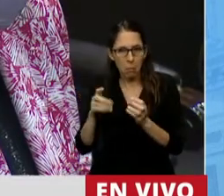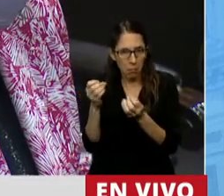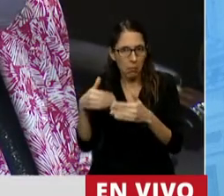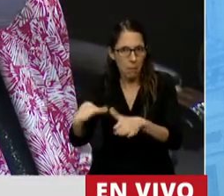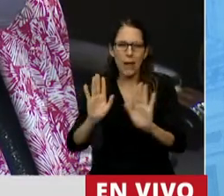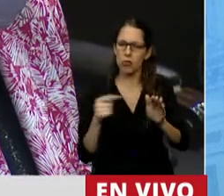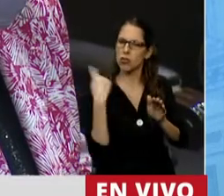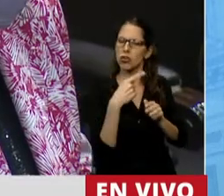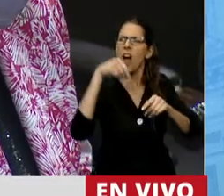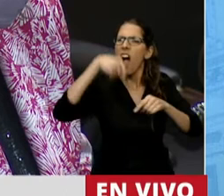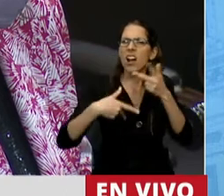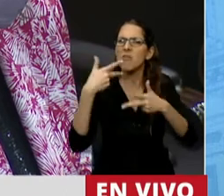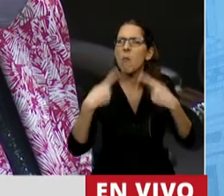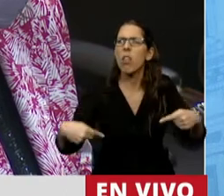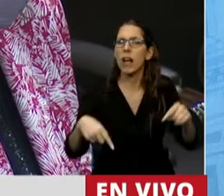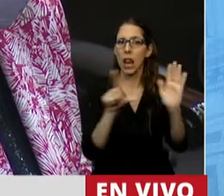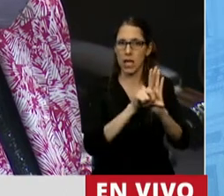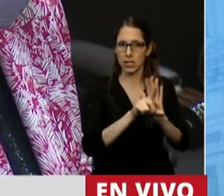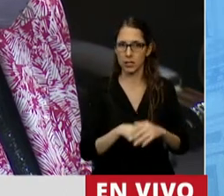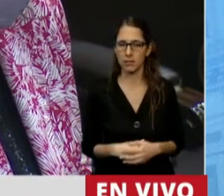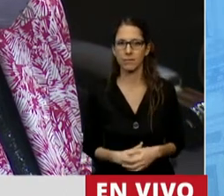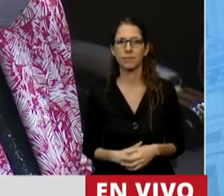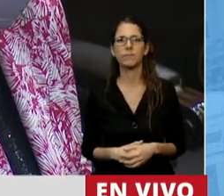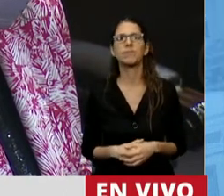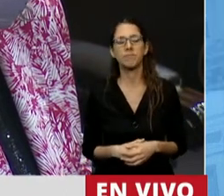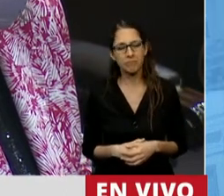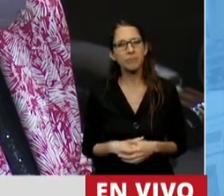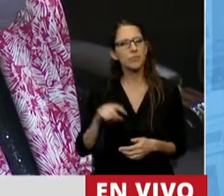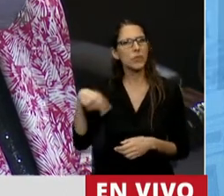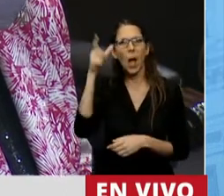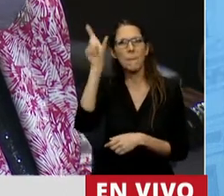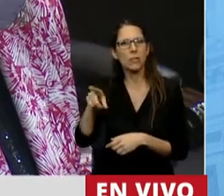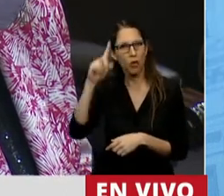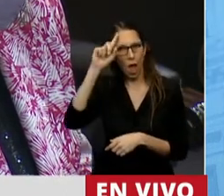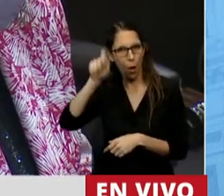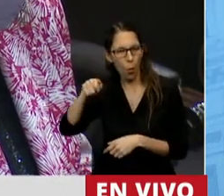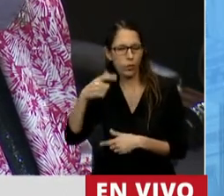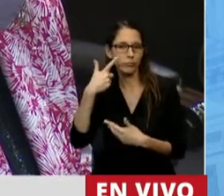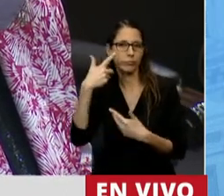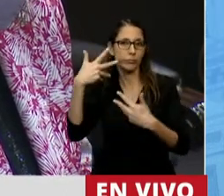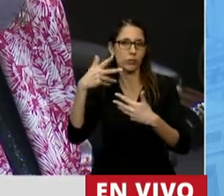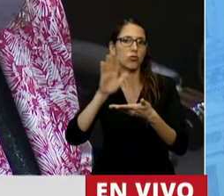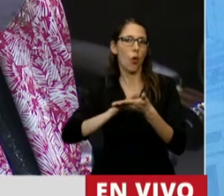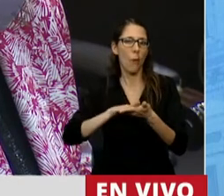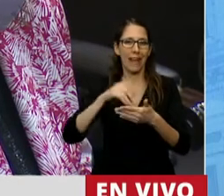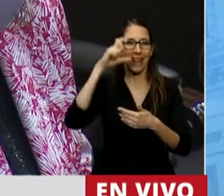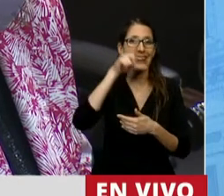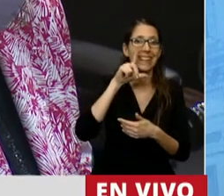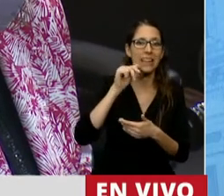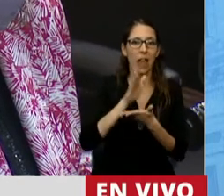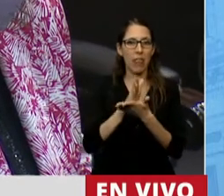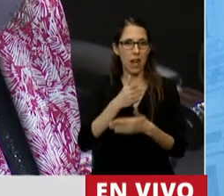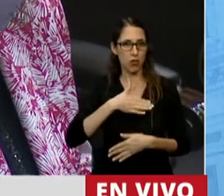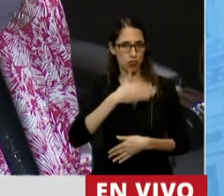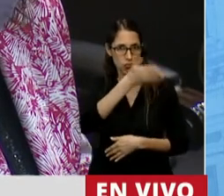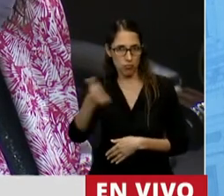que sean. Por otro lado, un gran jurista como Santiago Nino en Ética y Derechos Humanos decía que